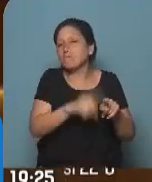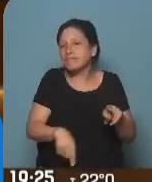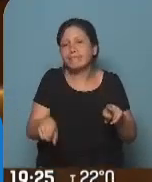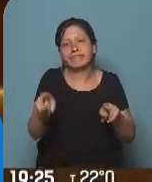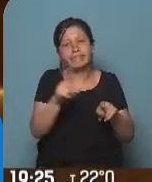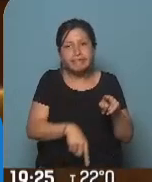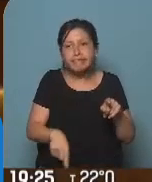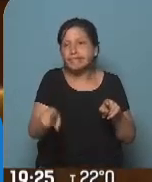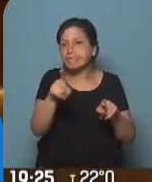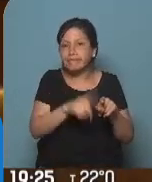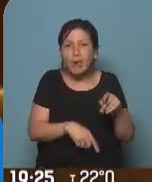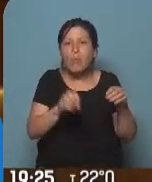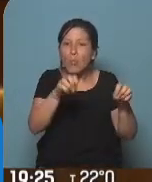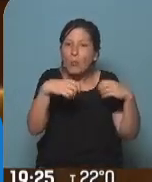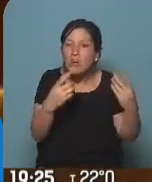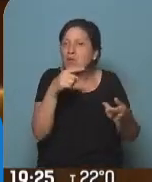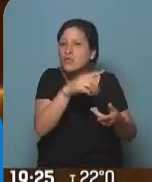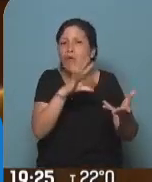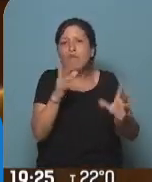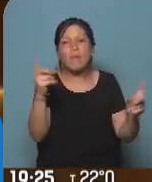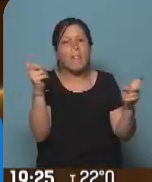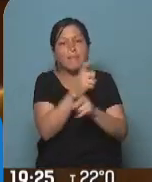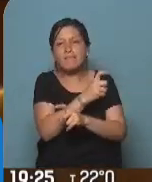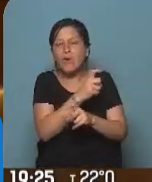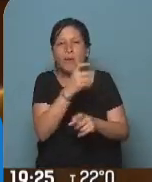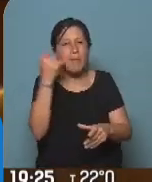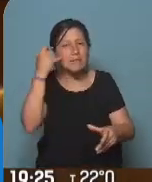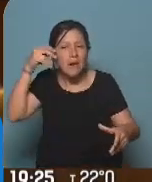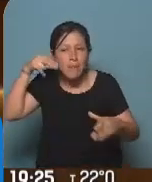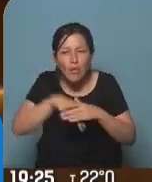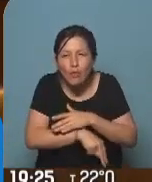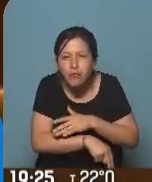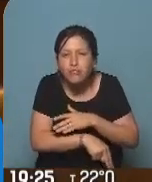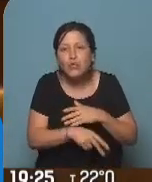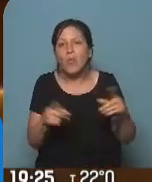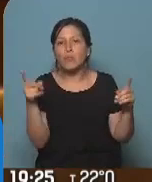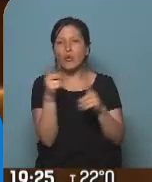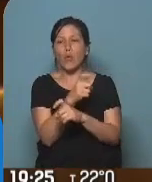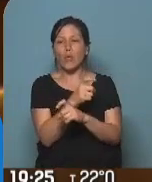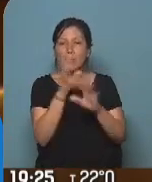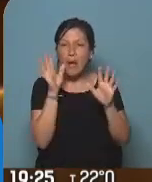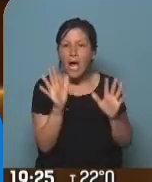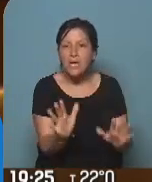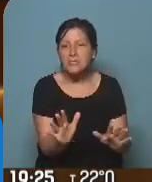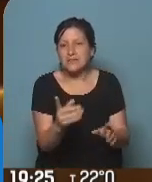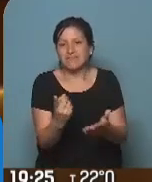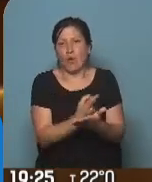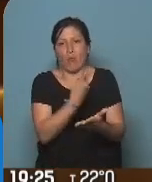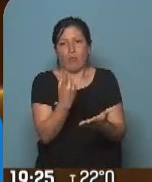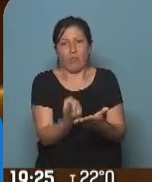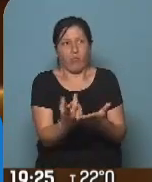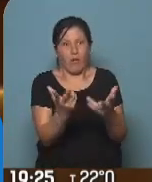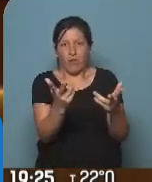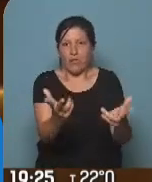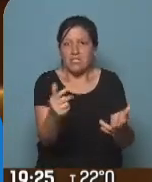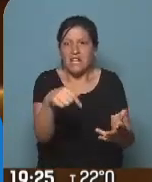diciendo que nos enfrentamos ante un problema estructural y de larga duración, o sea, un problema que no puede decirse que este